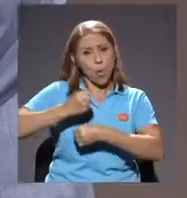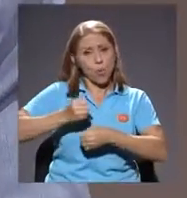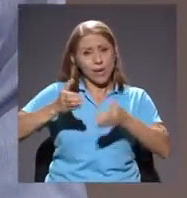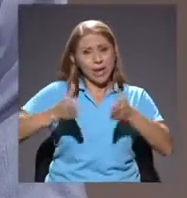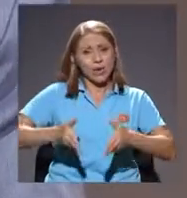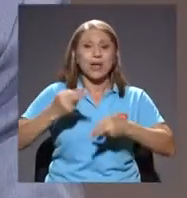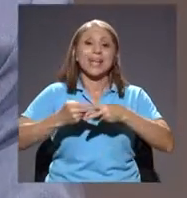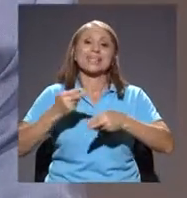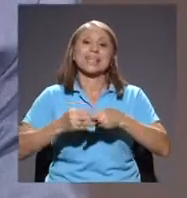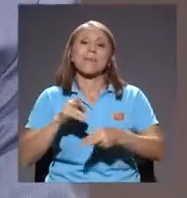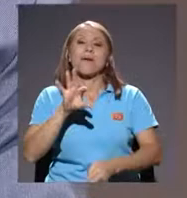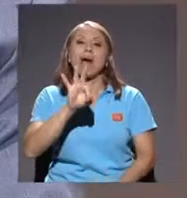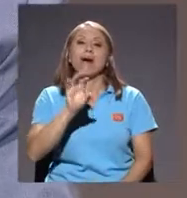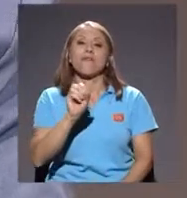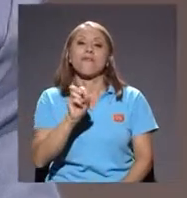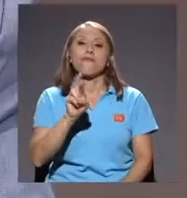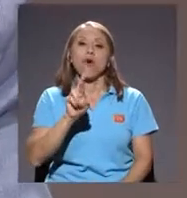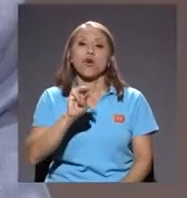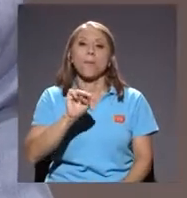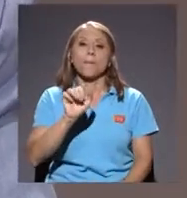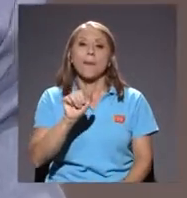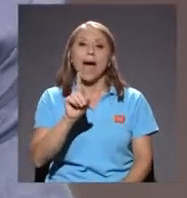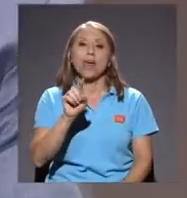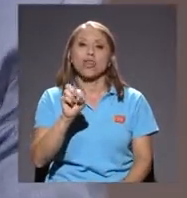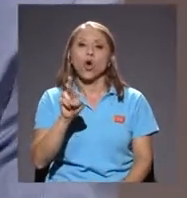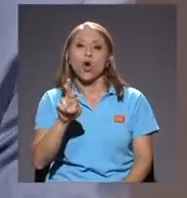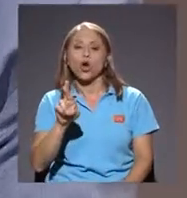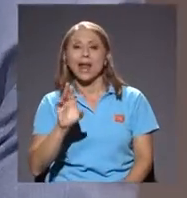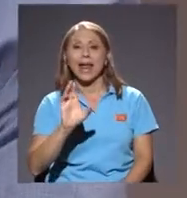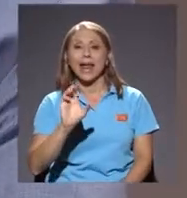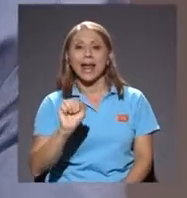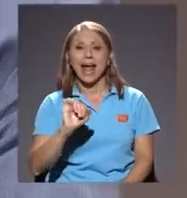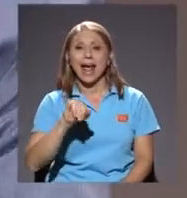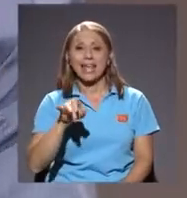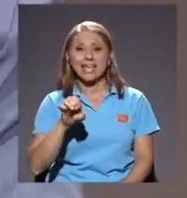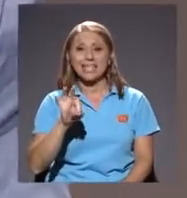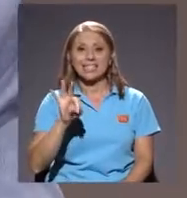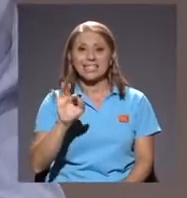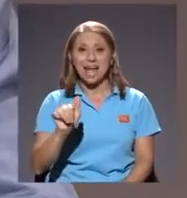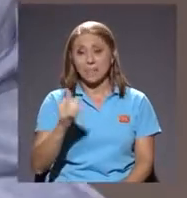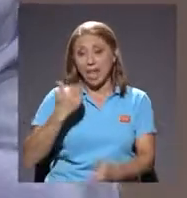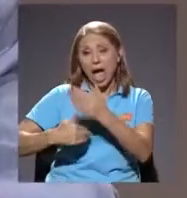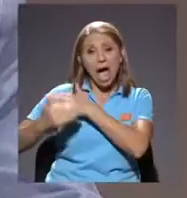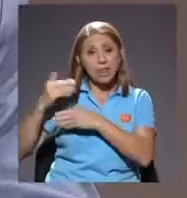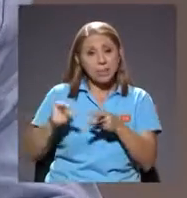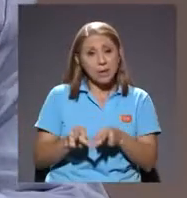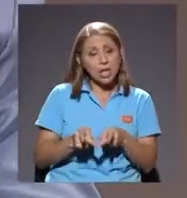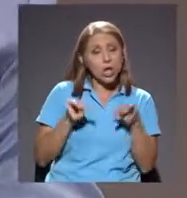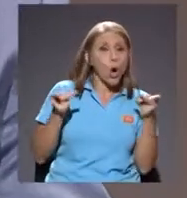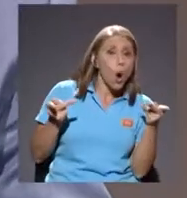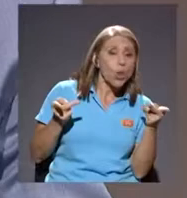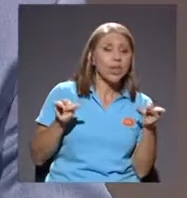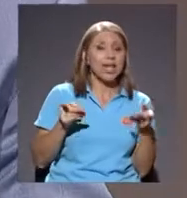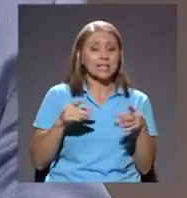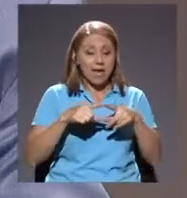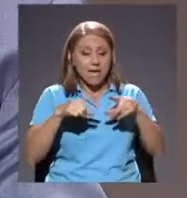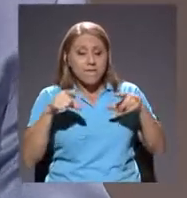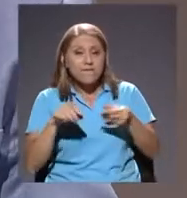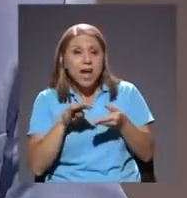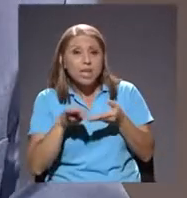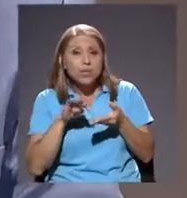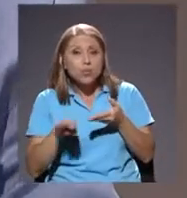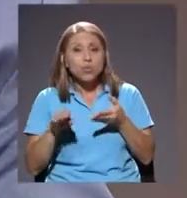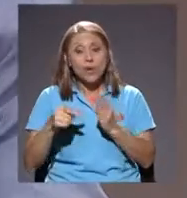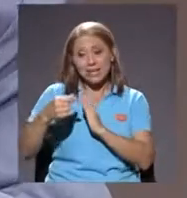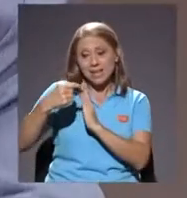formador cajista cuando los periódicos cuando las facturas cuando lo sé la revista se formaban con tipos